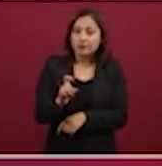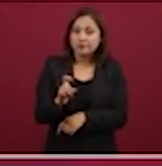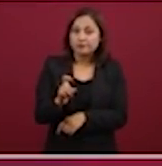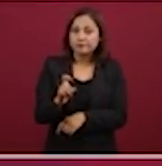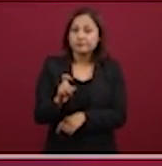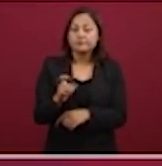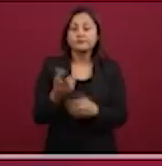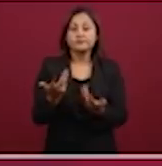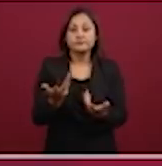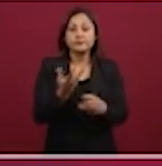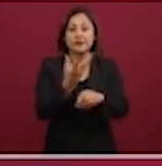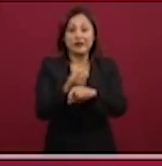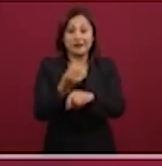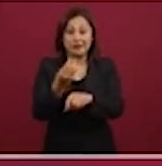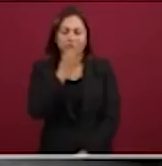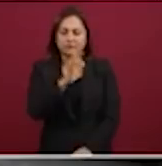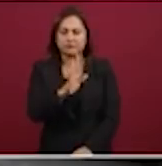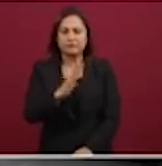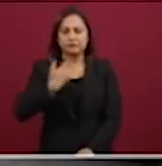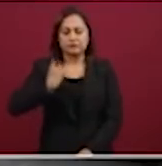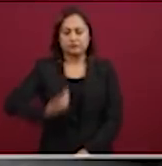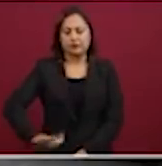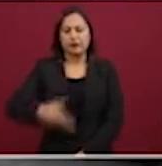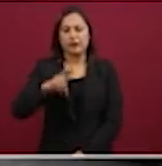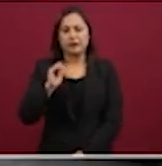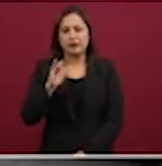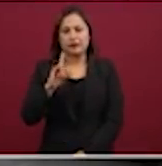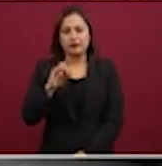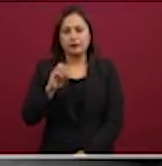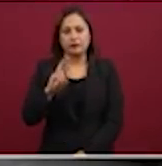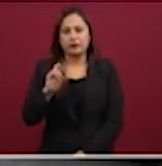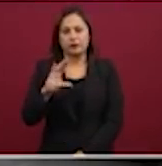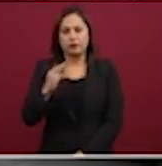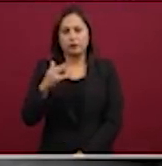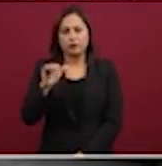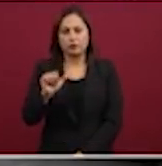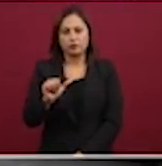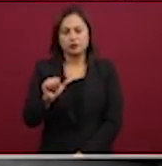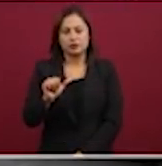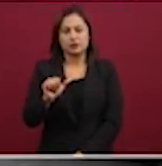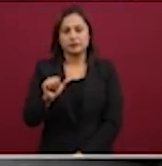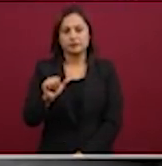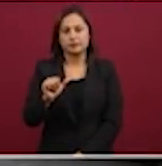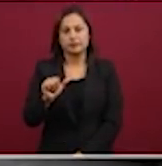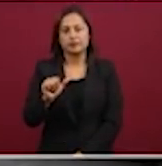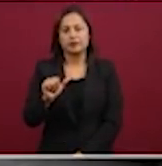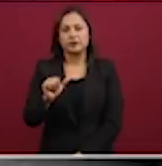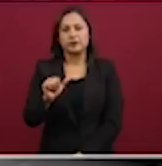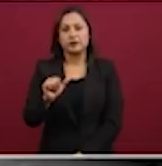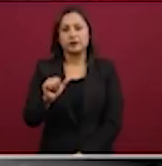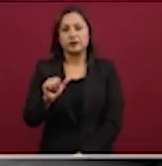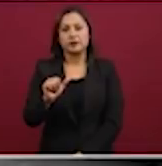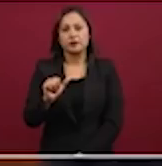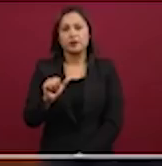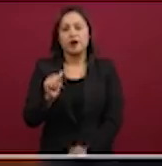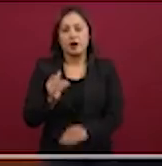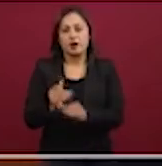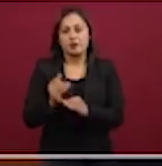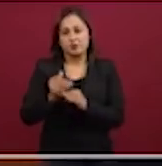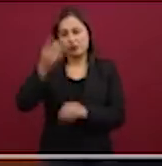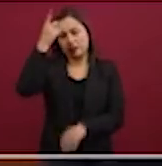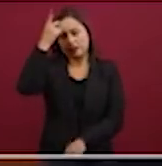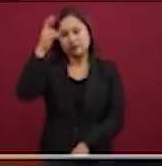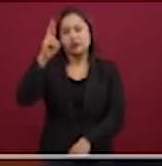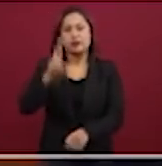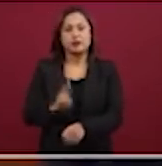de arreglar las escuelas ante el reclamo del periodista ricardo rocha actual director del canal del congreso de la ciudad de mexico